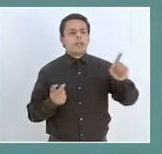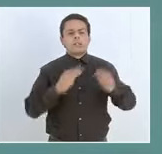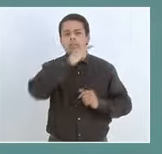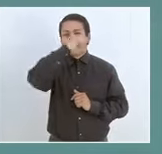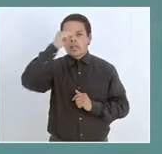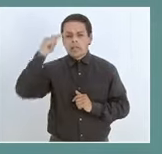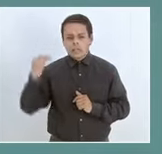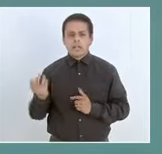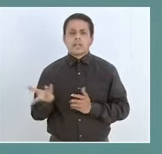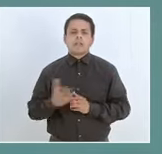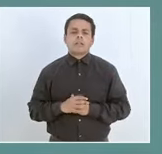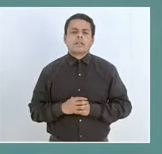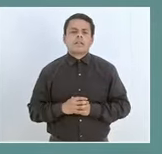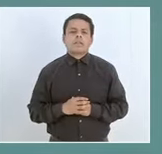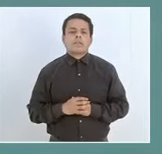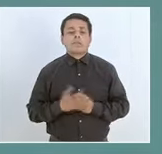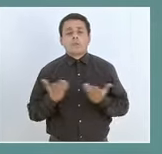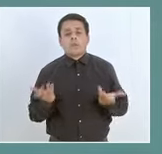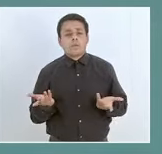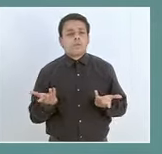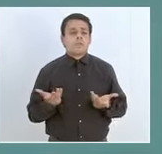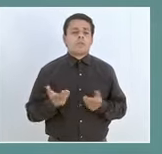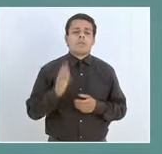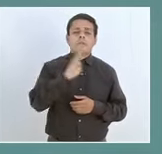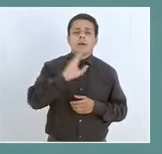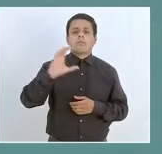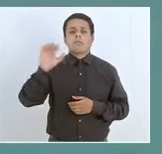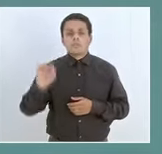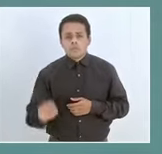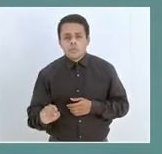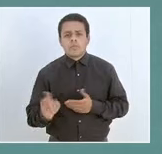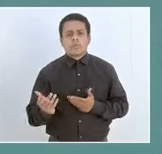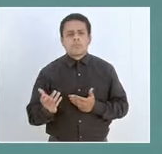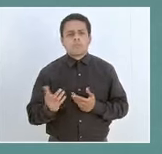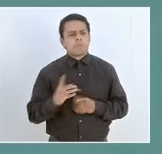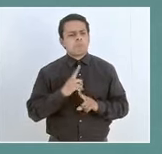Nayarit, o Baja California Sur.